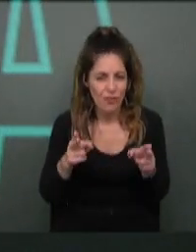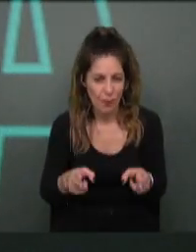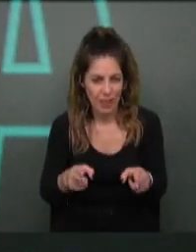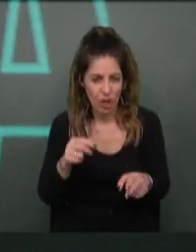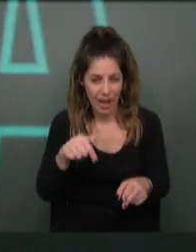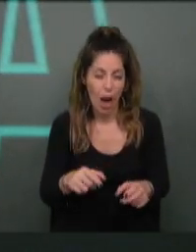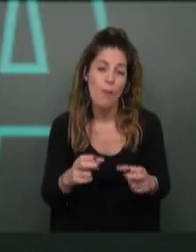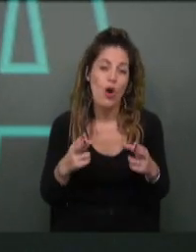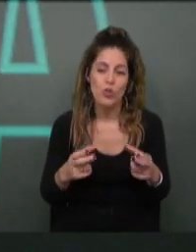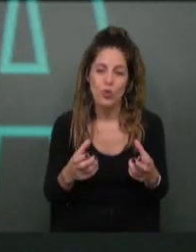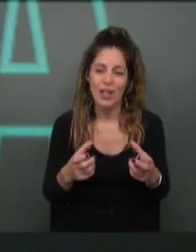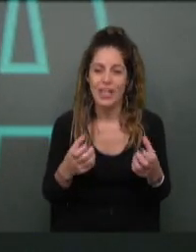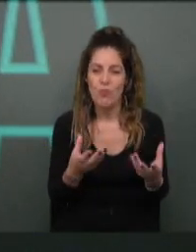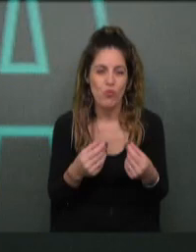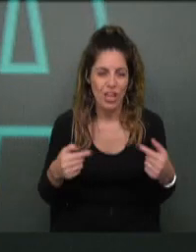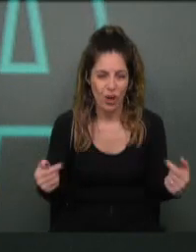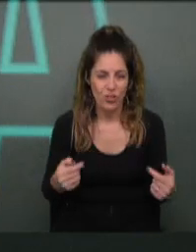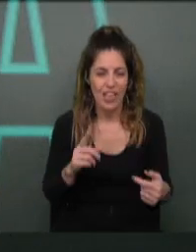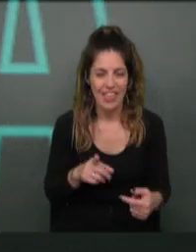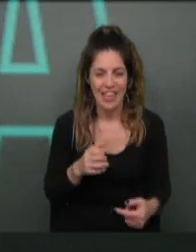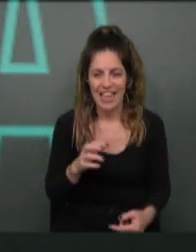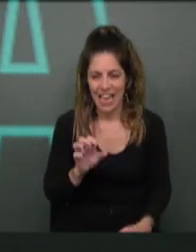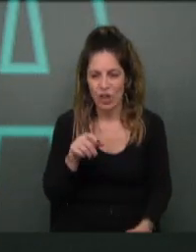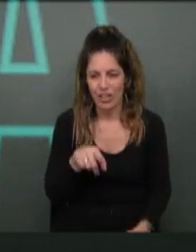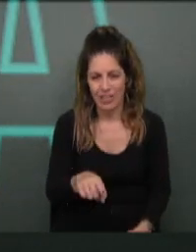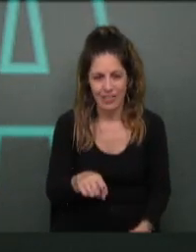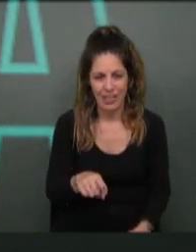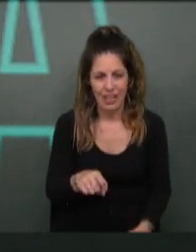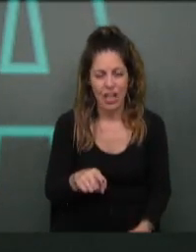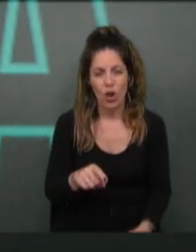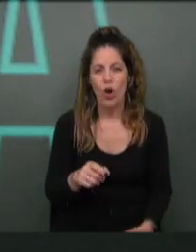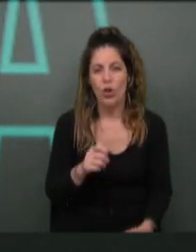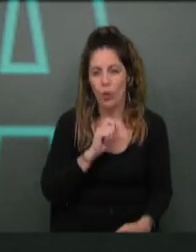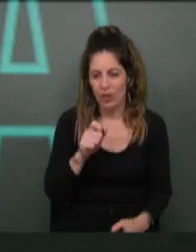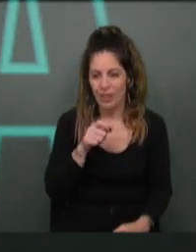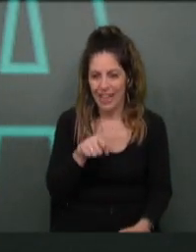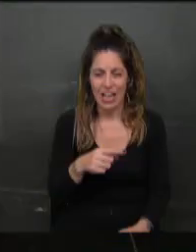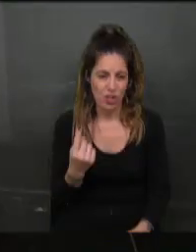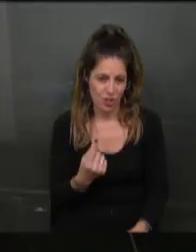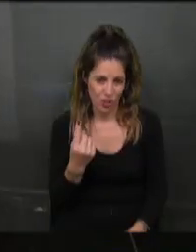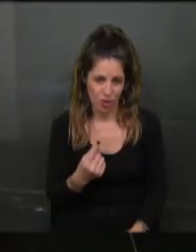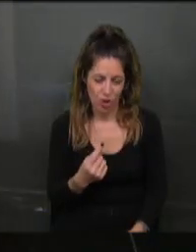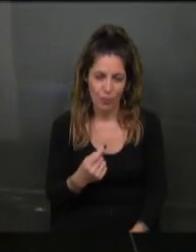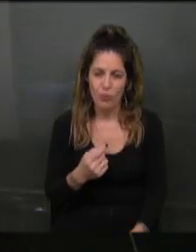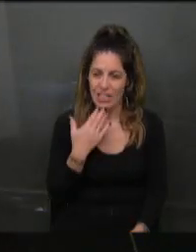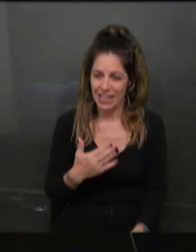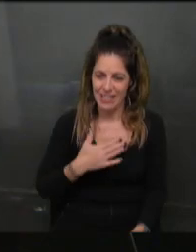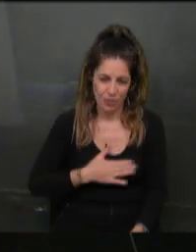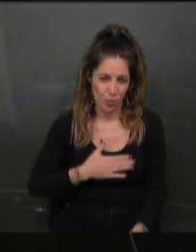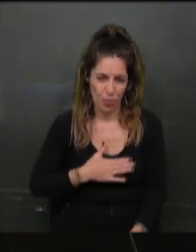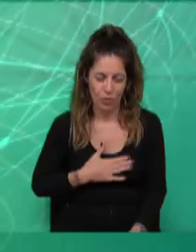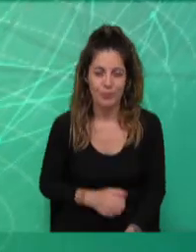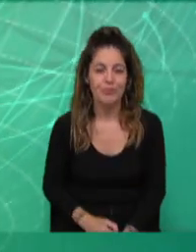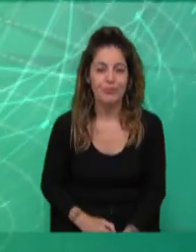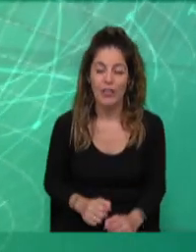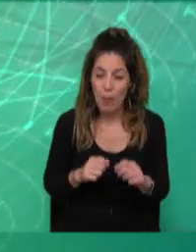este canal muchísimas apariciones de Eduardo Galiano en este caso con un autorreportaje Cómo no gracias Eduardo un gusto me llamó